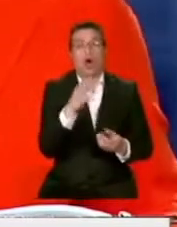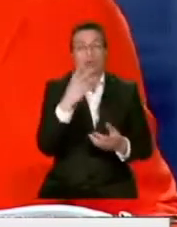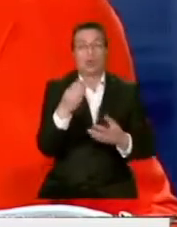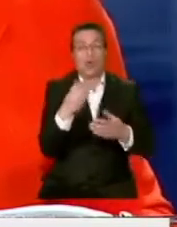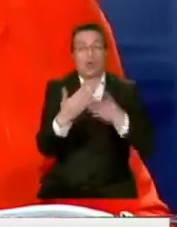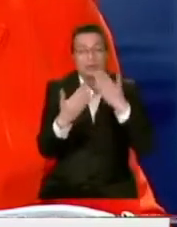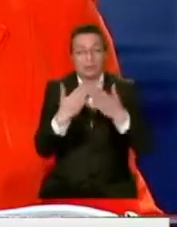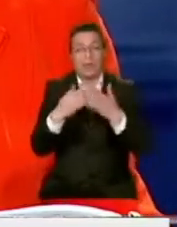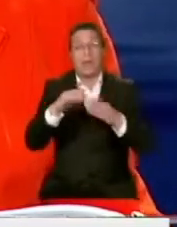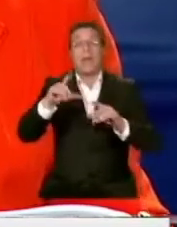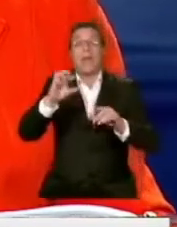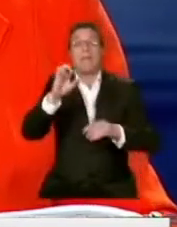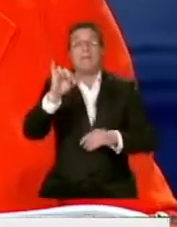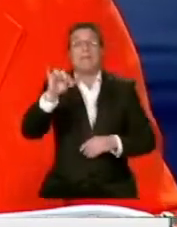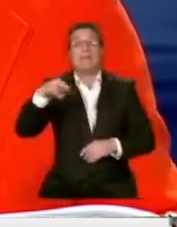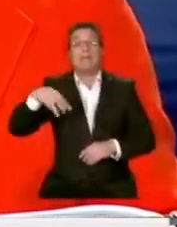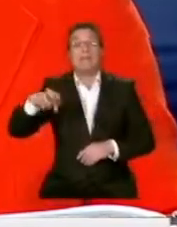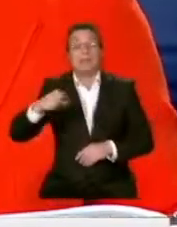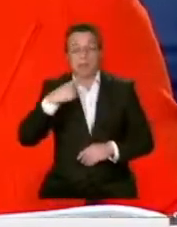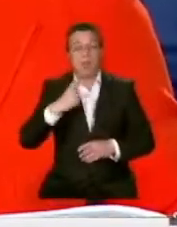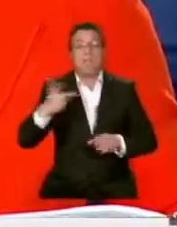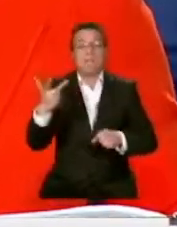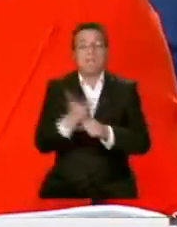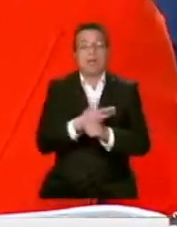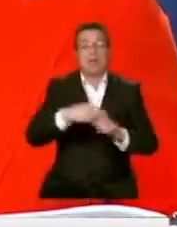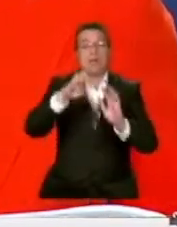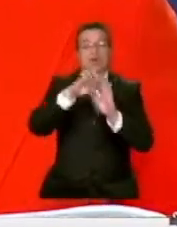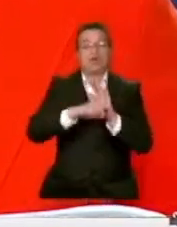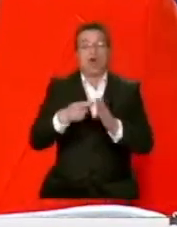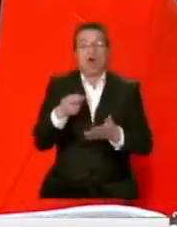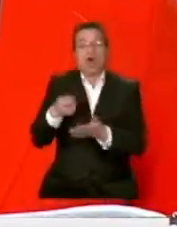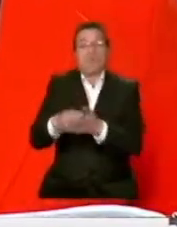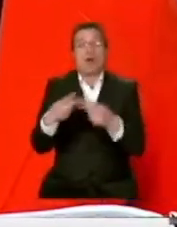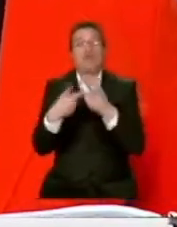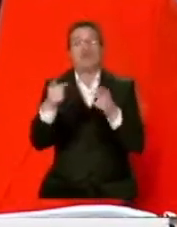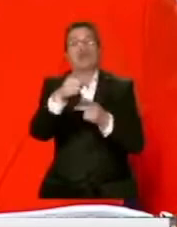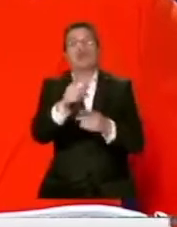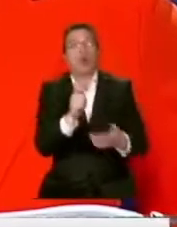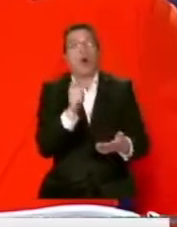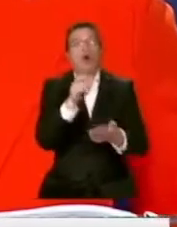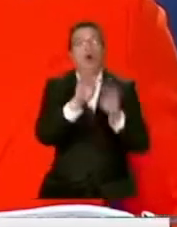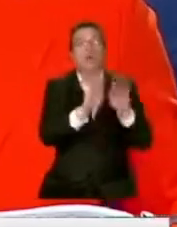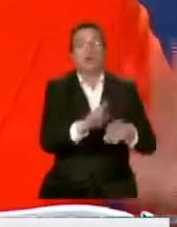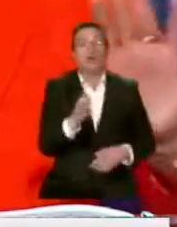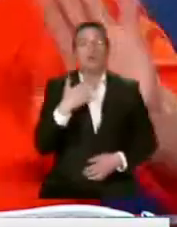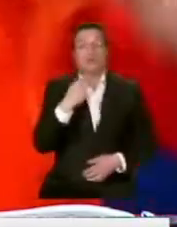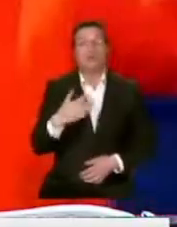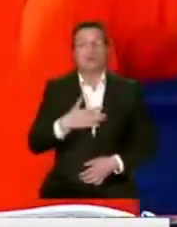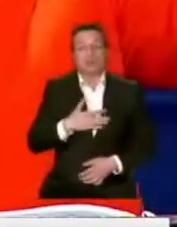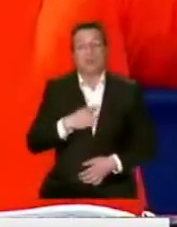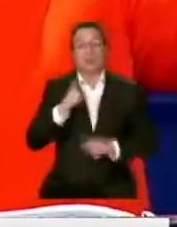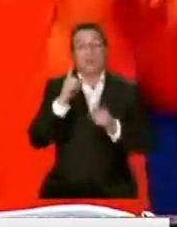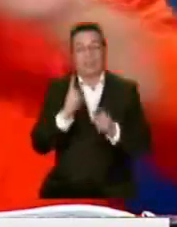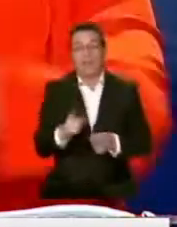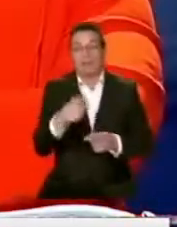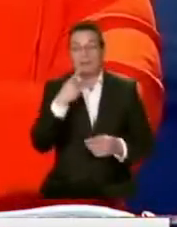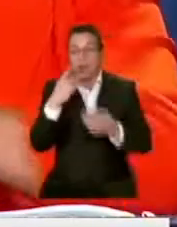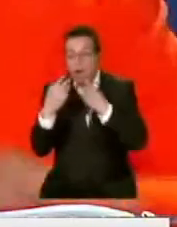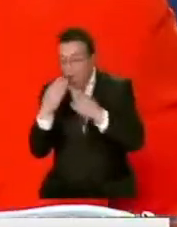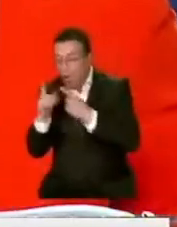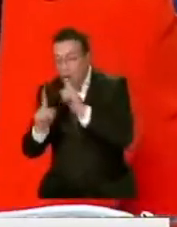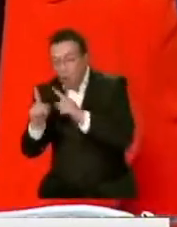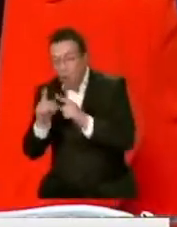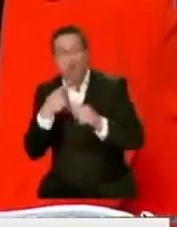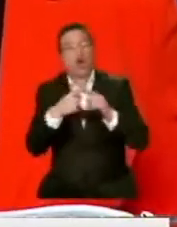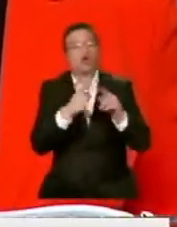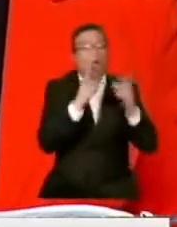pequeñas empresas han señalado que era malo el proyecto de compras públicas y ustedes lo apoyaron? ¿Cómo se entiende nosotros tenemos el esa deber capacidad de dialogar con algunos pero con otros